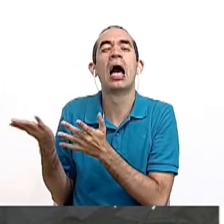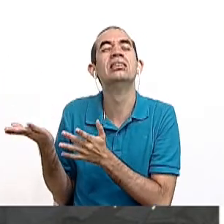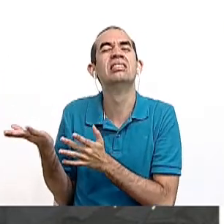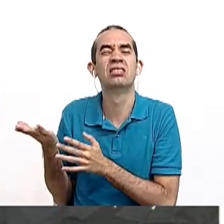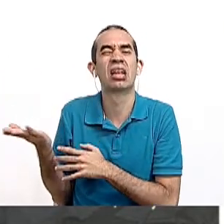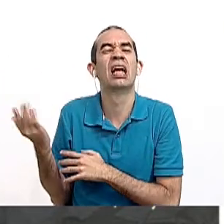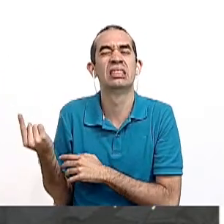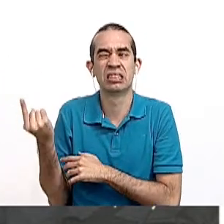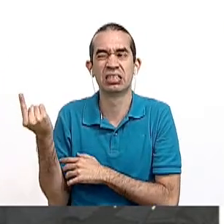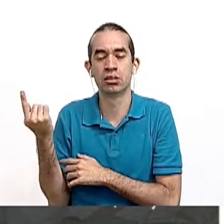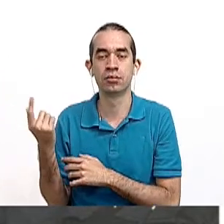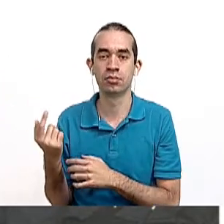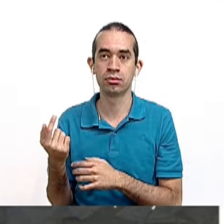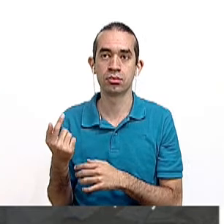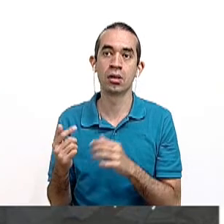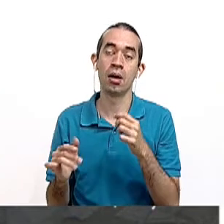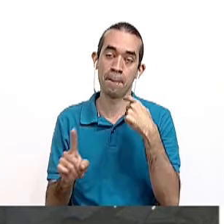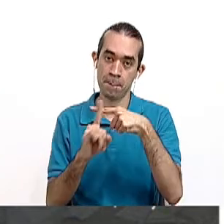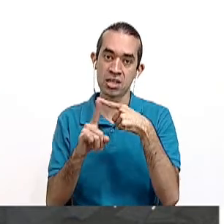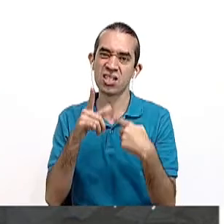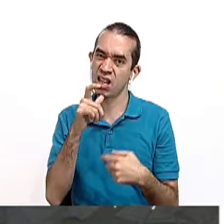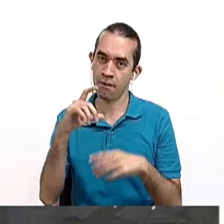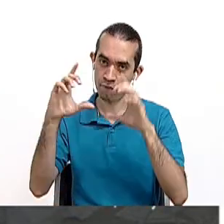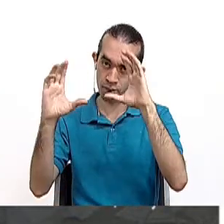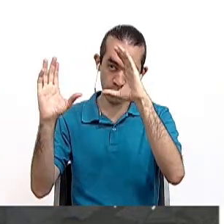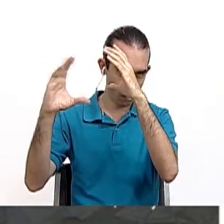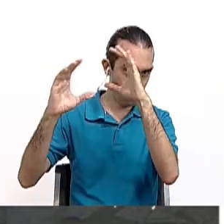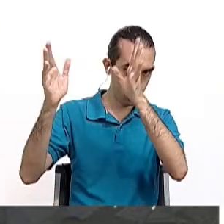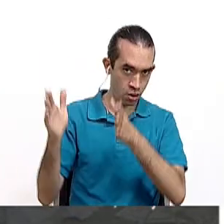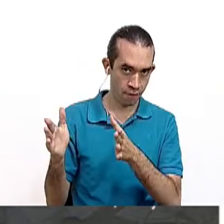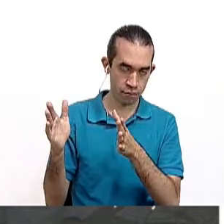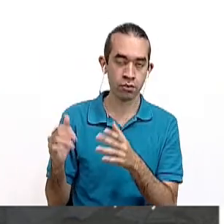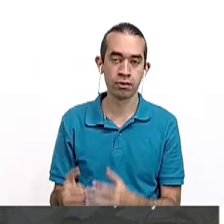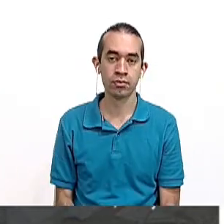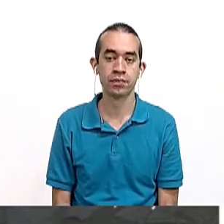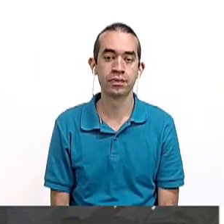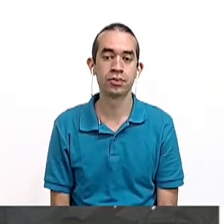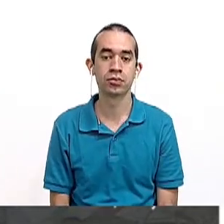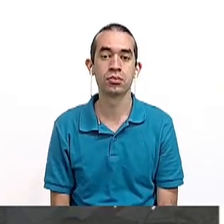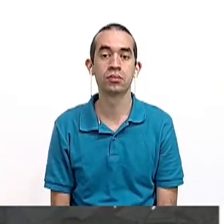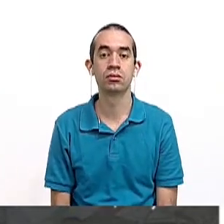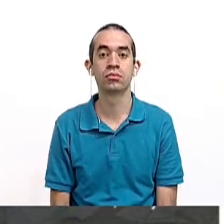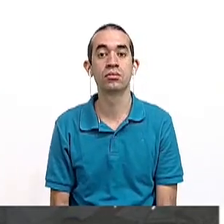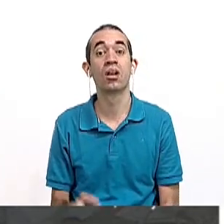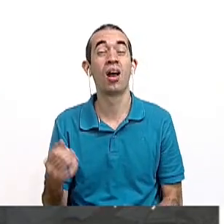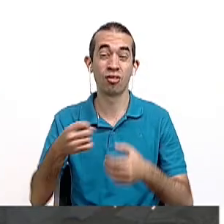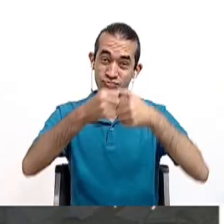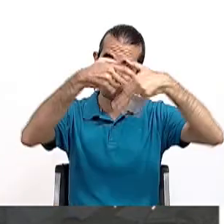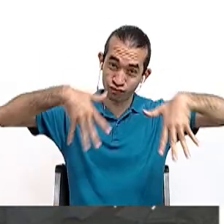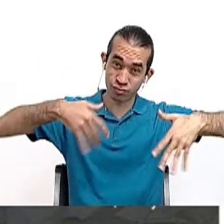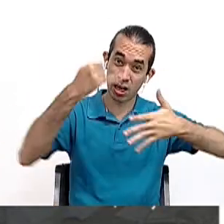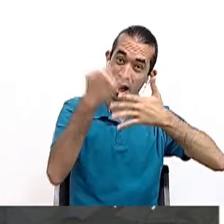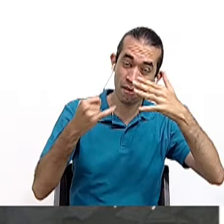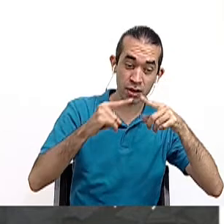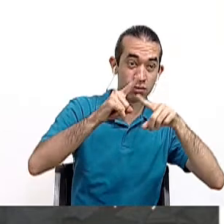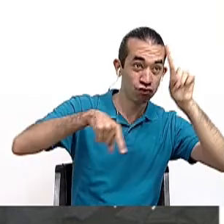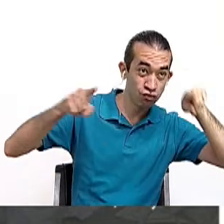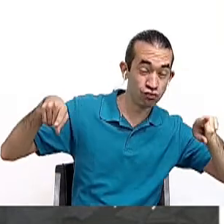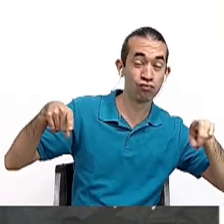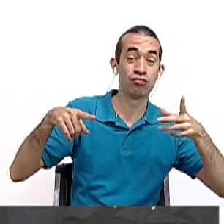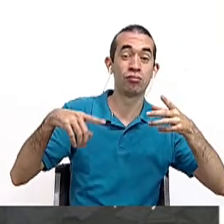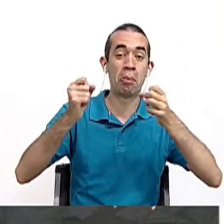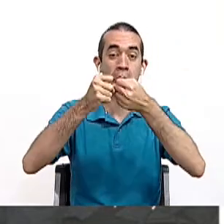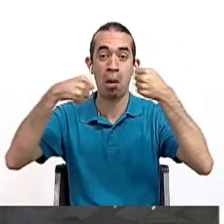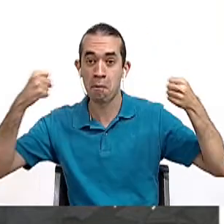generalmente el fotógrafo. Cuando se trata de una fotografía, cuando hablemos de gráficos o diagramas o